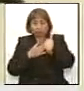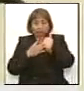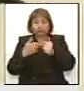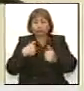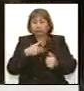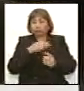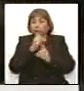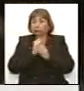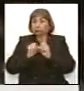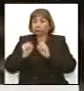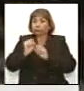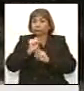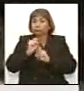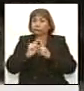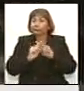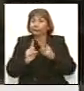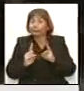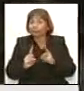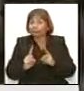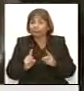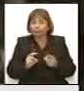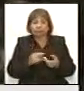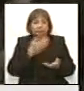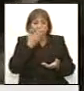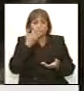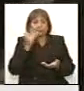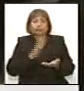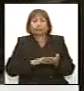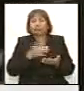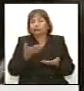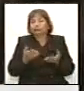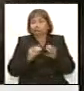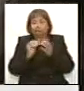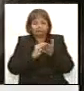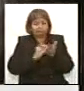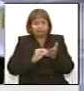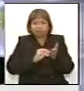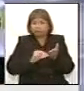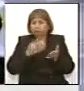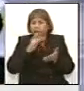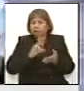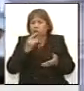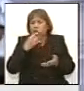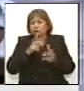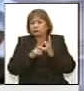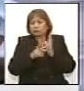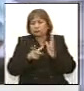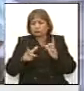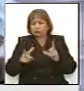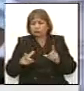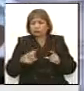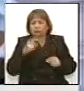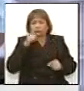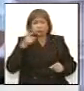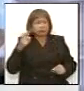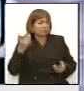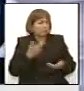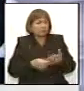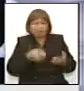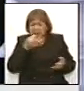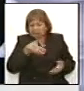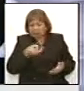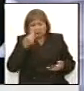sociedad. Sin embargo, si son mal concebidas y redactadas o utilizan un lenguaje que no es adecuado